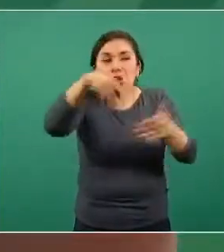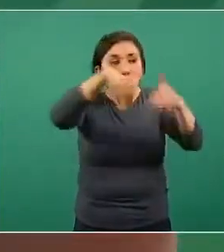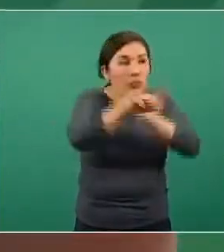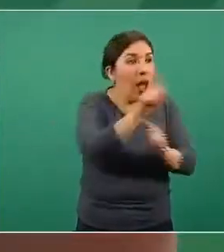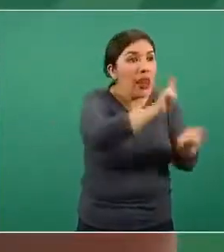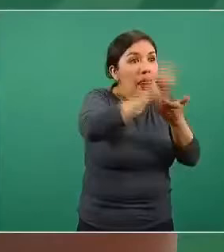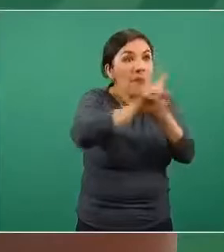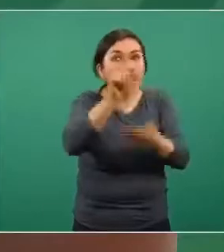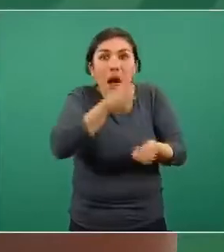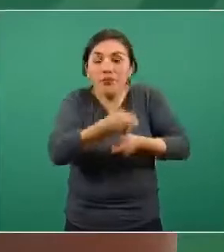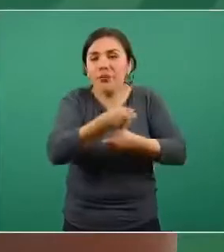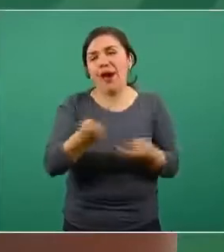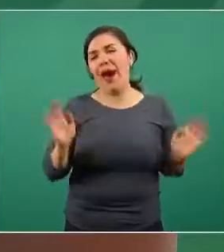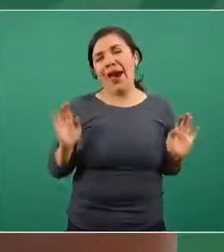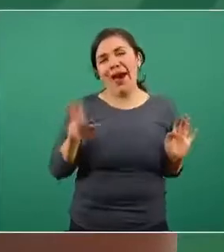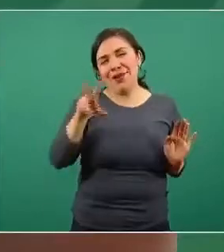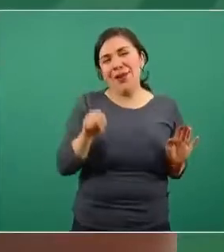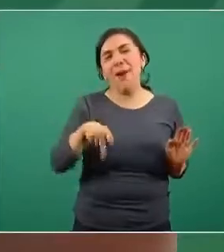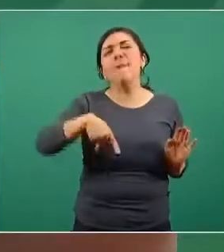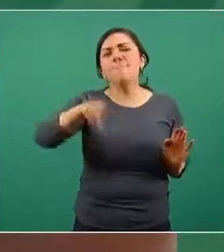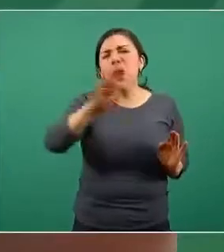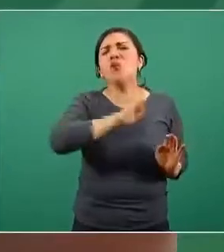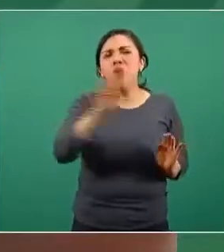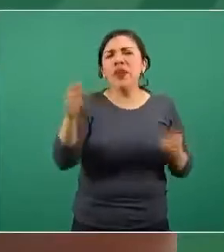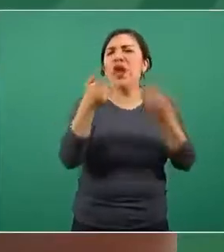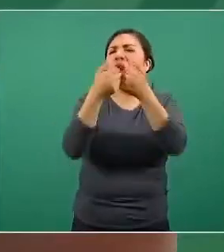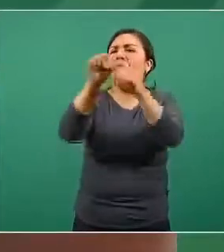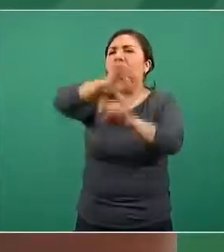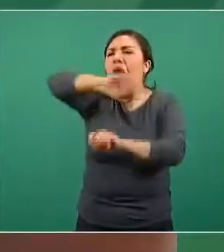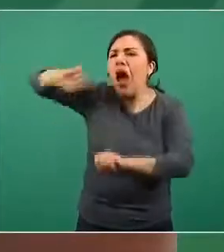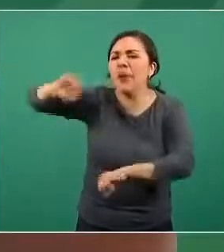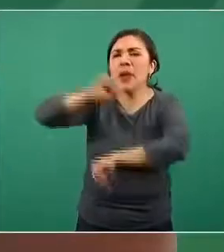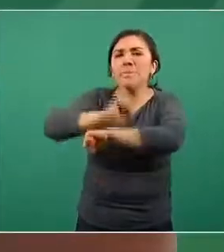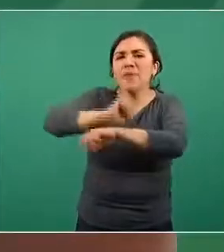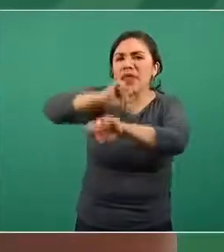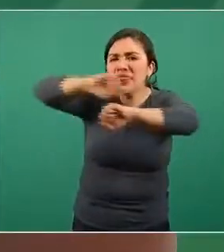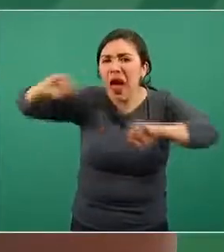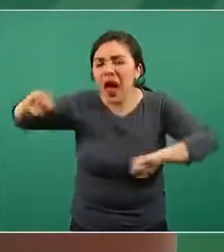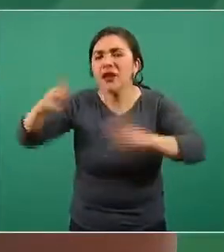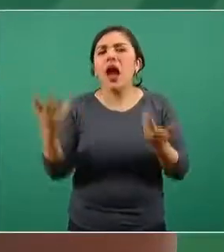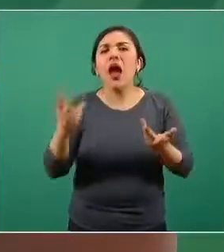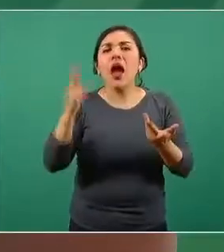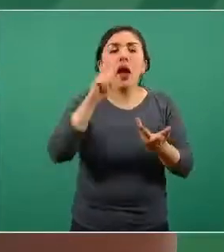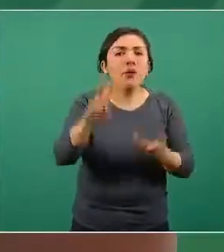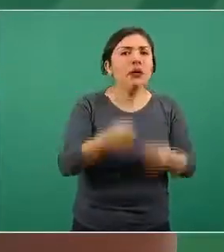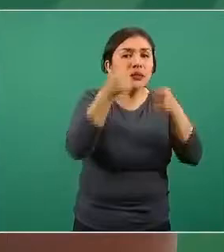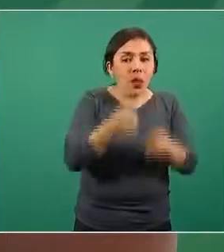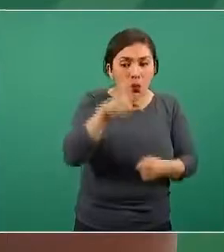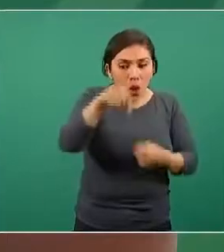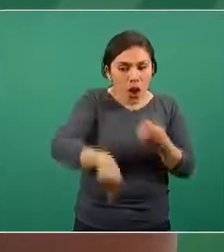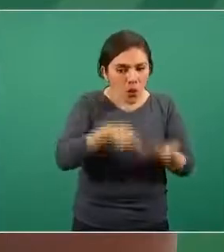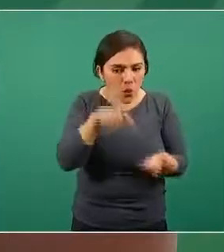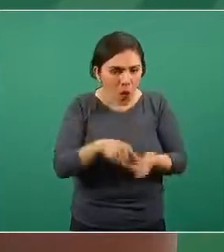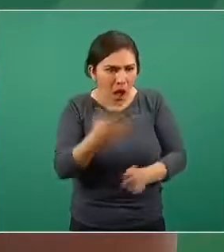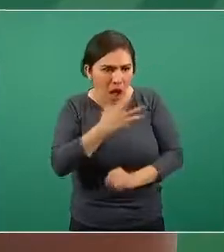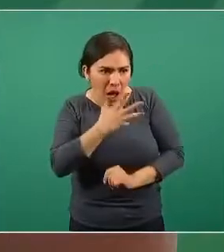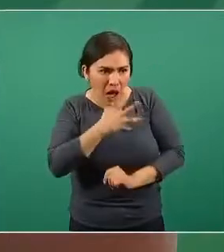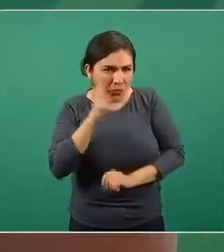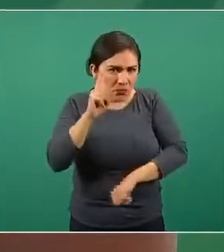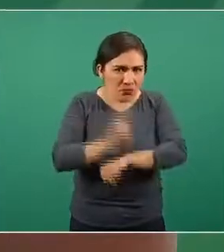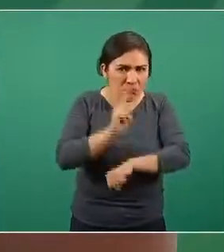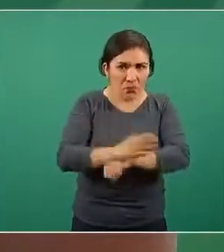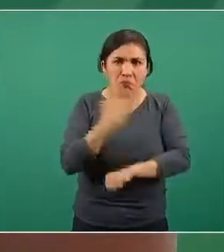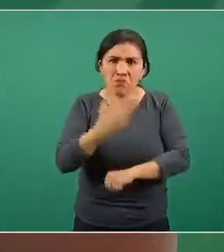acudan, pero sí pueden abrir las ventanas, asegurarse que en estos lugares se haga